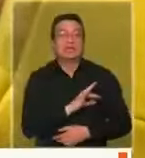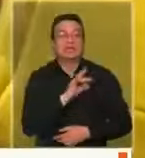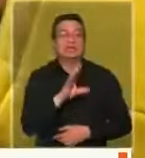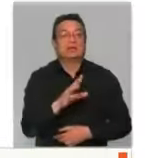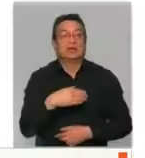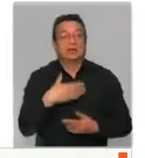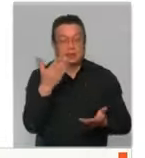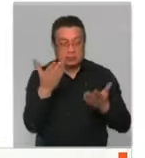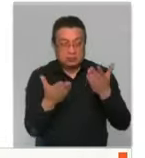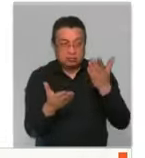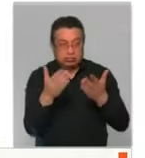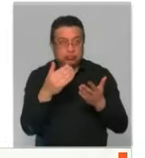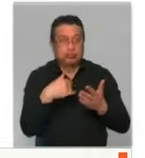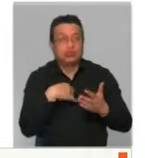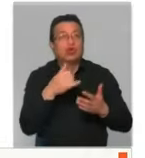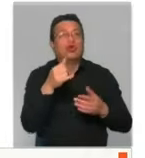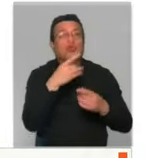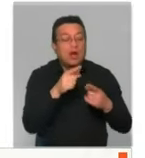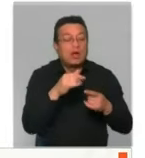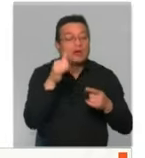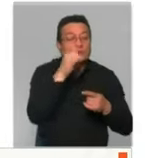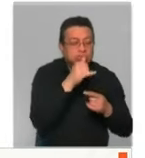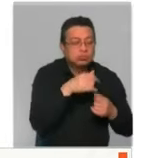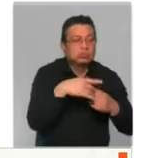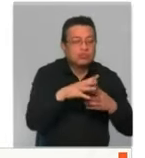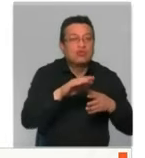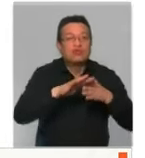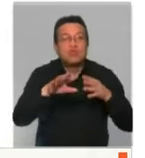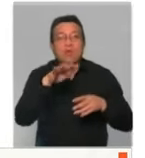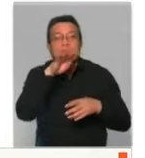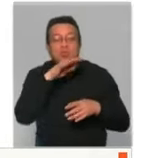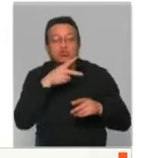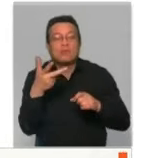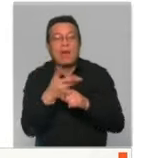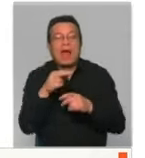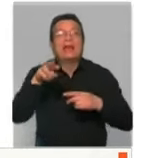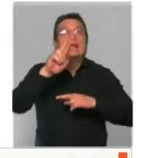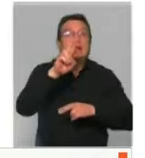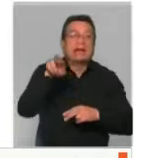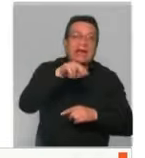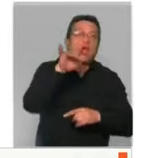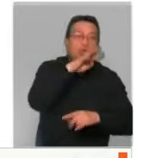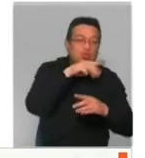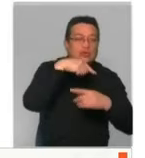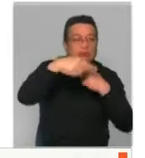huella de carbono de su programa Vive Sustentable por Carlos Cocina.